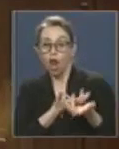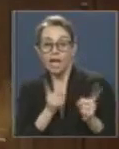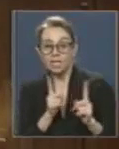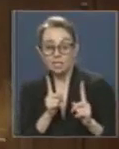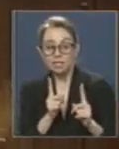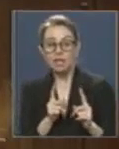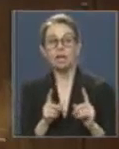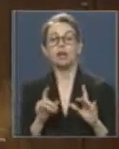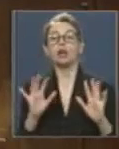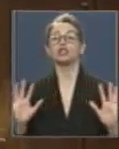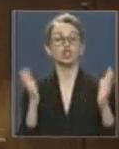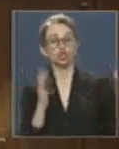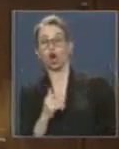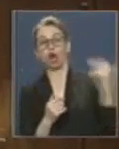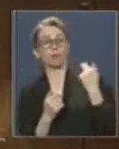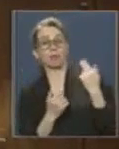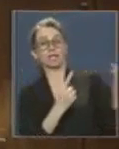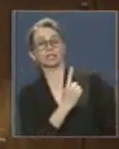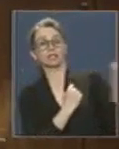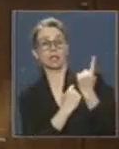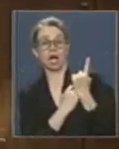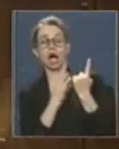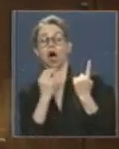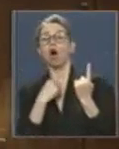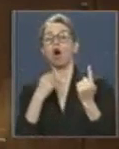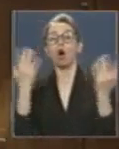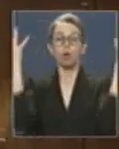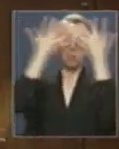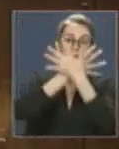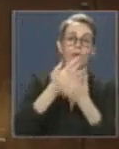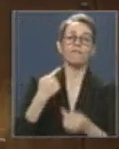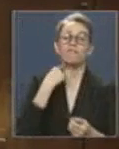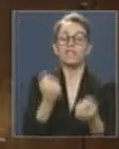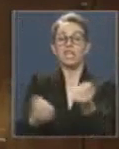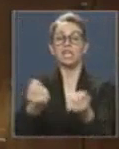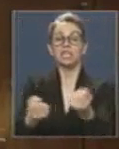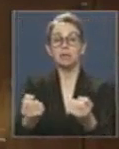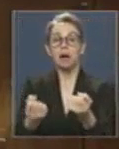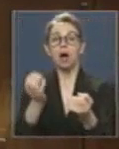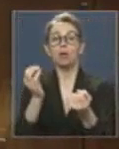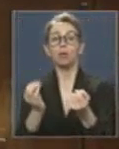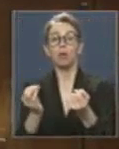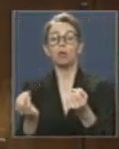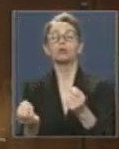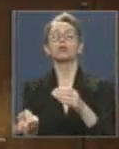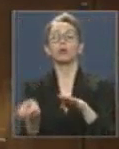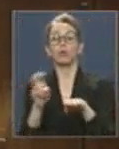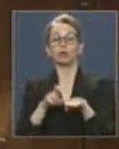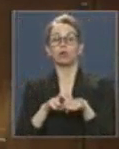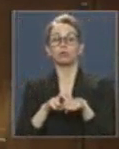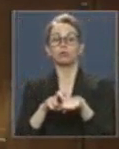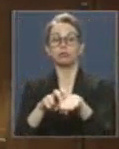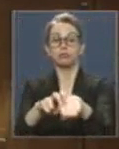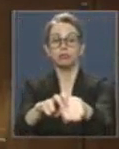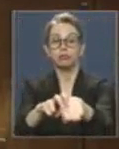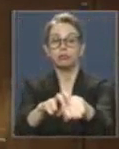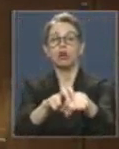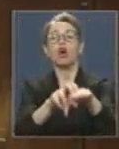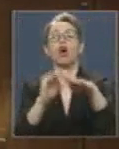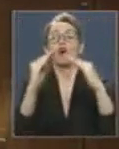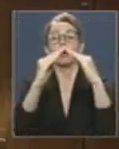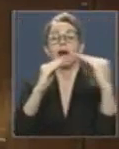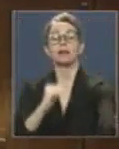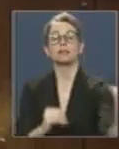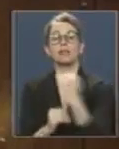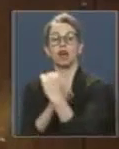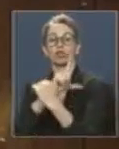mediante sorpresa o valiéndose de la distracción de la víctima al momento en que ésta se apreste a ingresar o hacer abandono de su morada o de